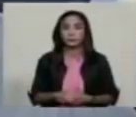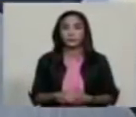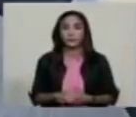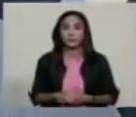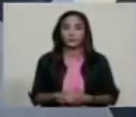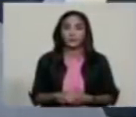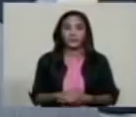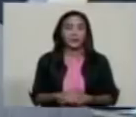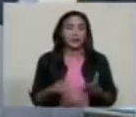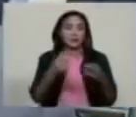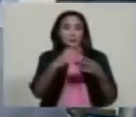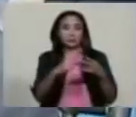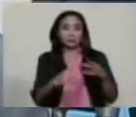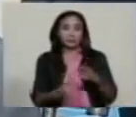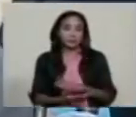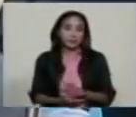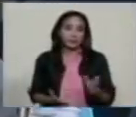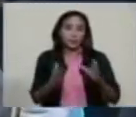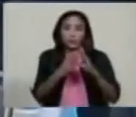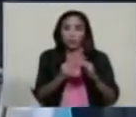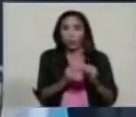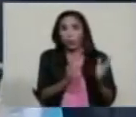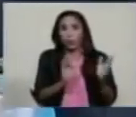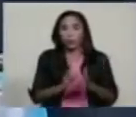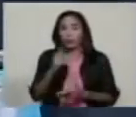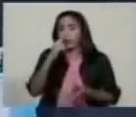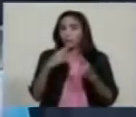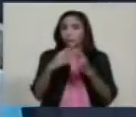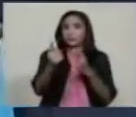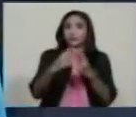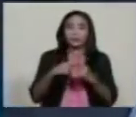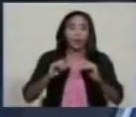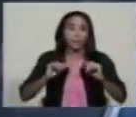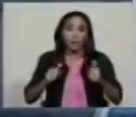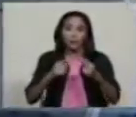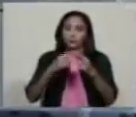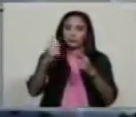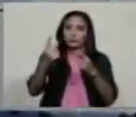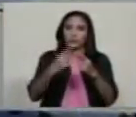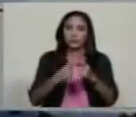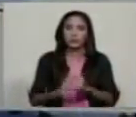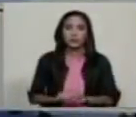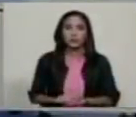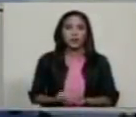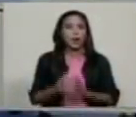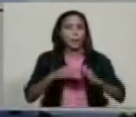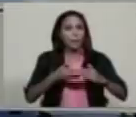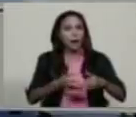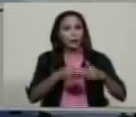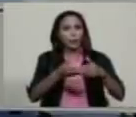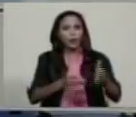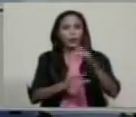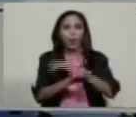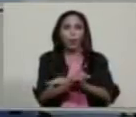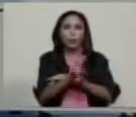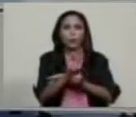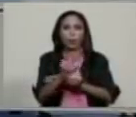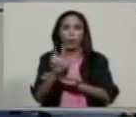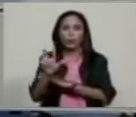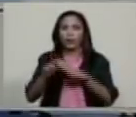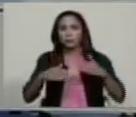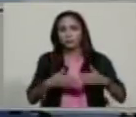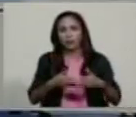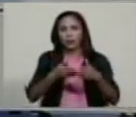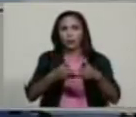pepino de mar, y regresa y así empieza. Él me decía, un barquito, dos barquitos, tres barquitos, cuando te